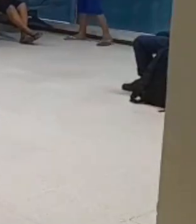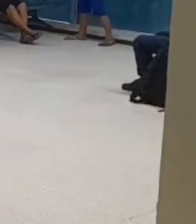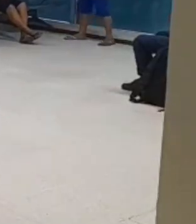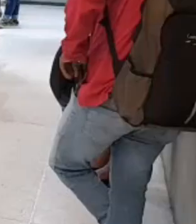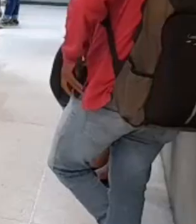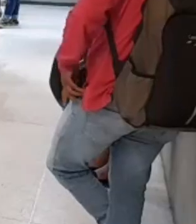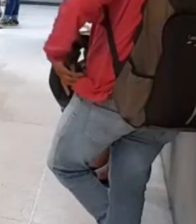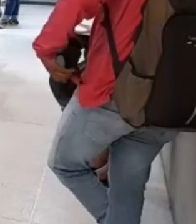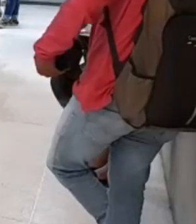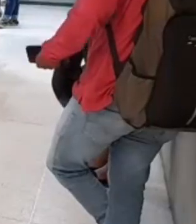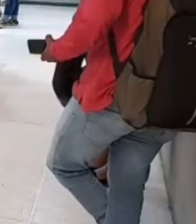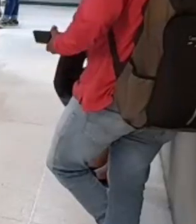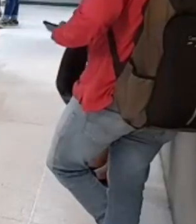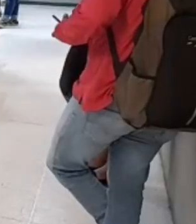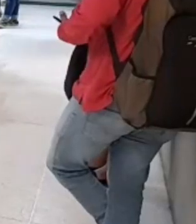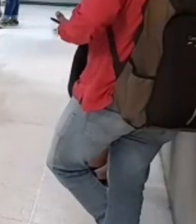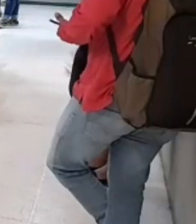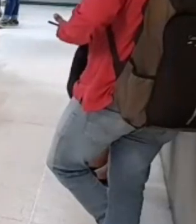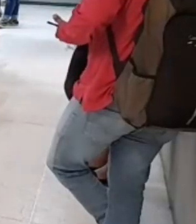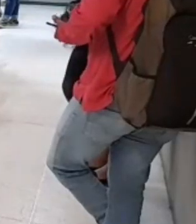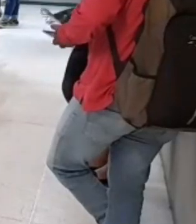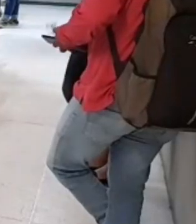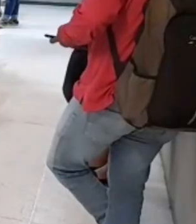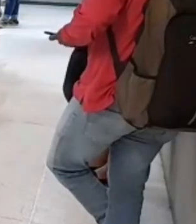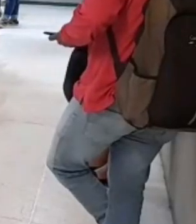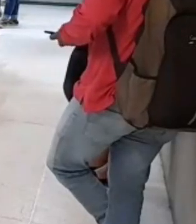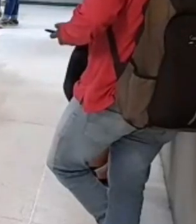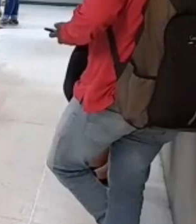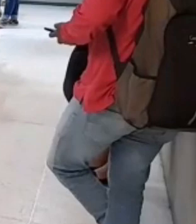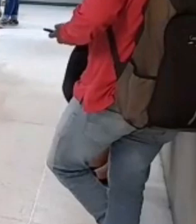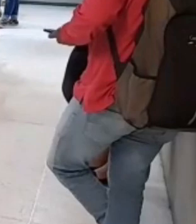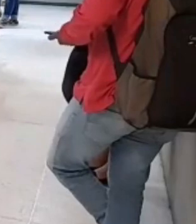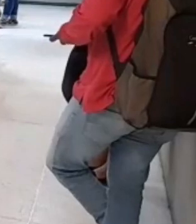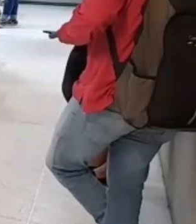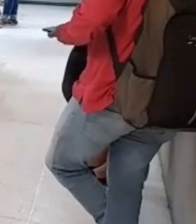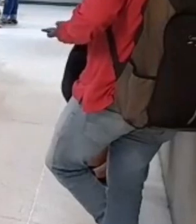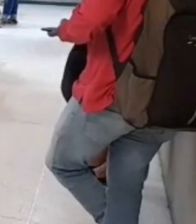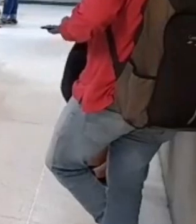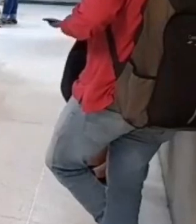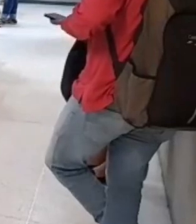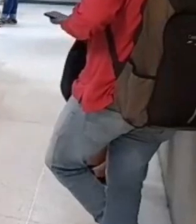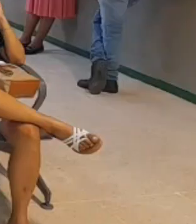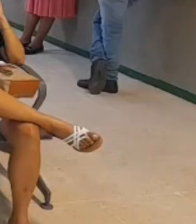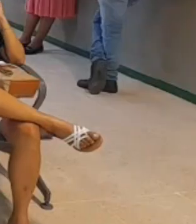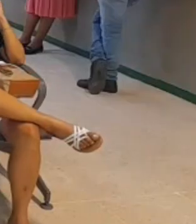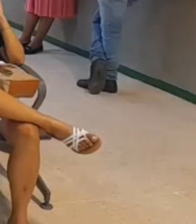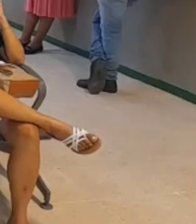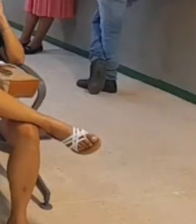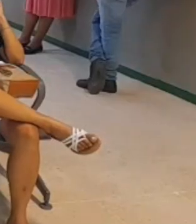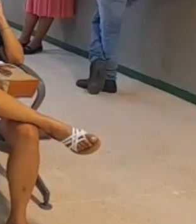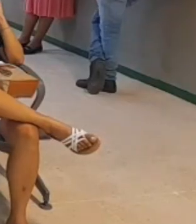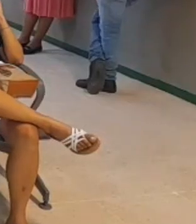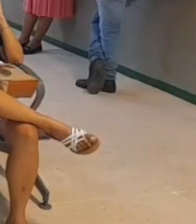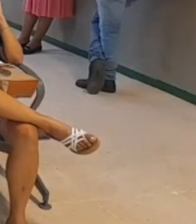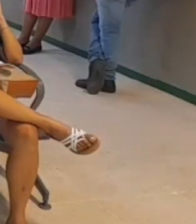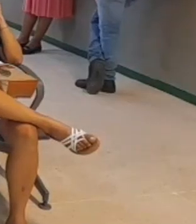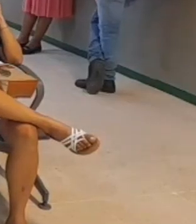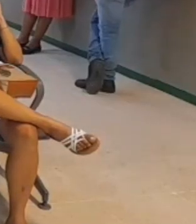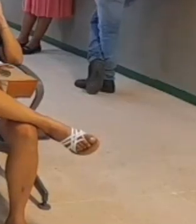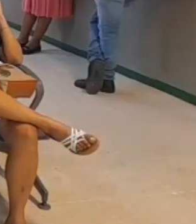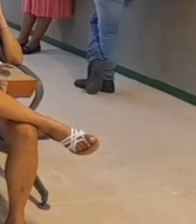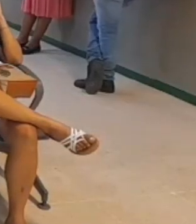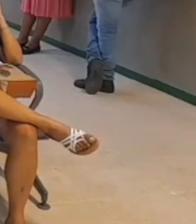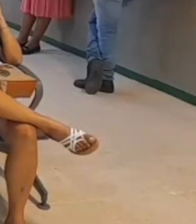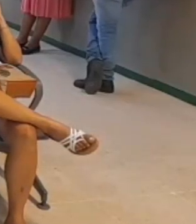millones de pesos en equipo también agregó se han contratado 449 nuevos especialistas para